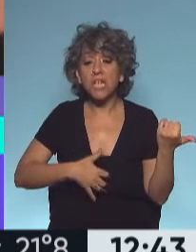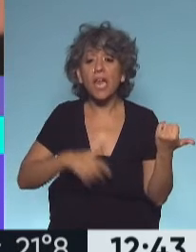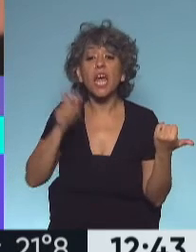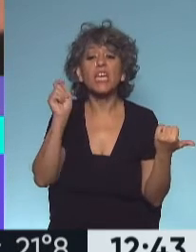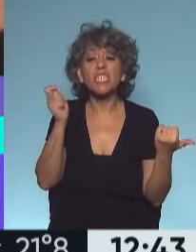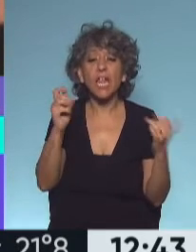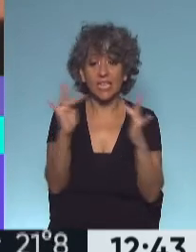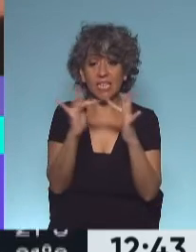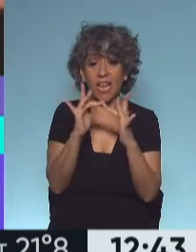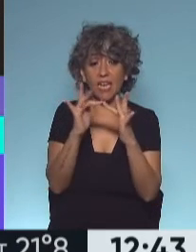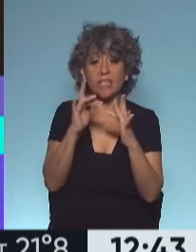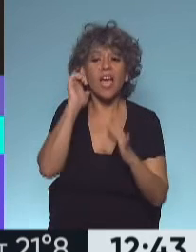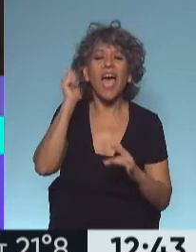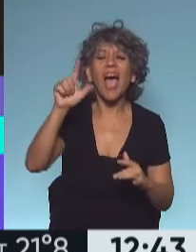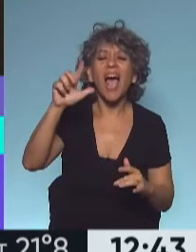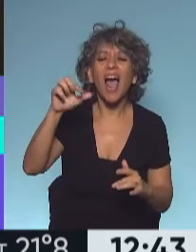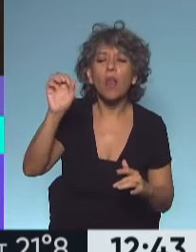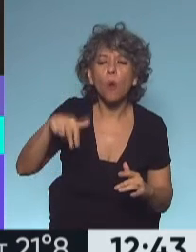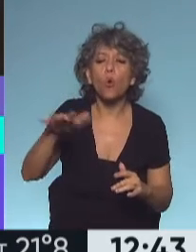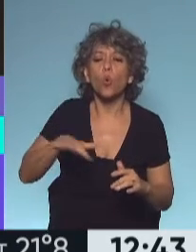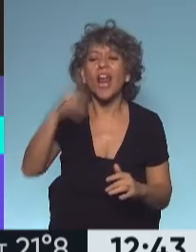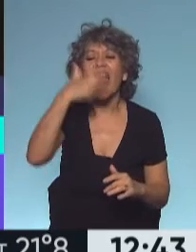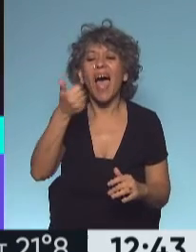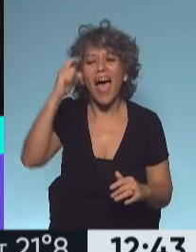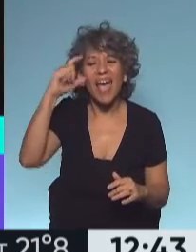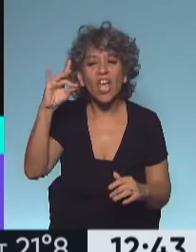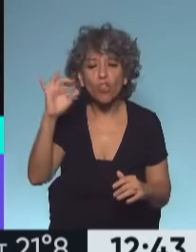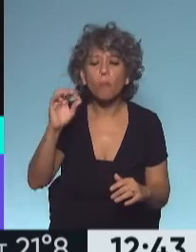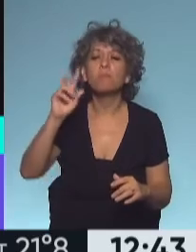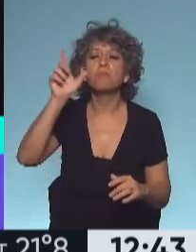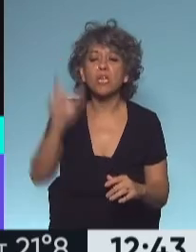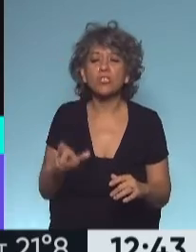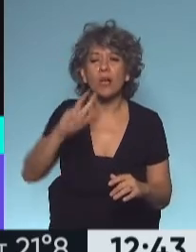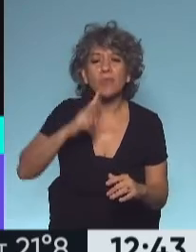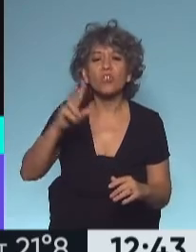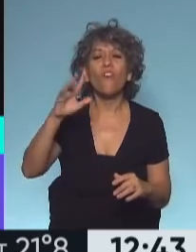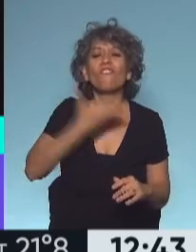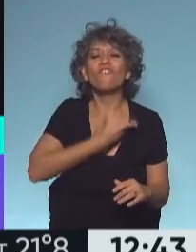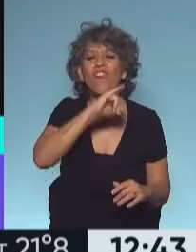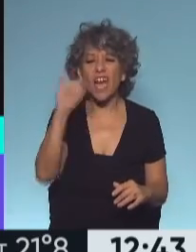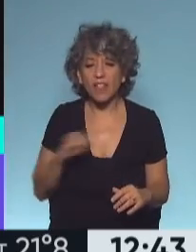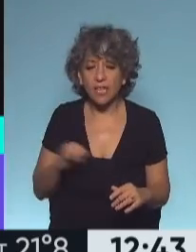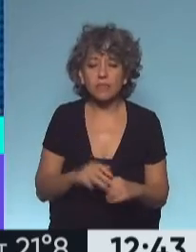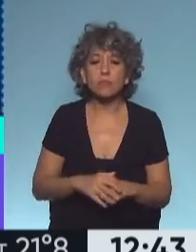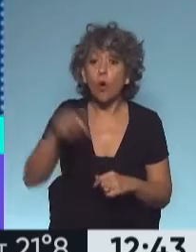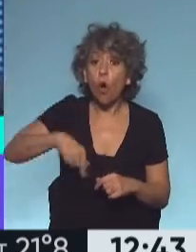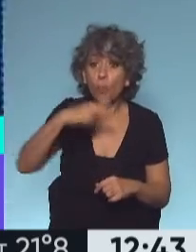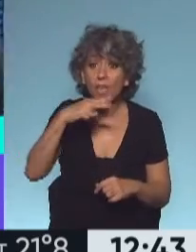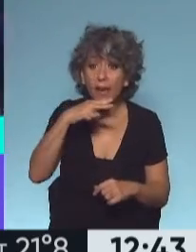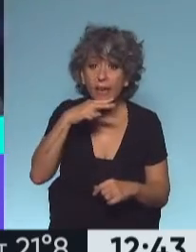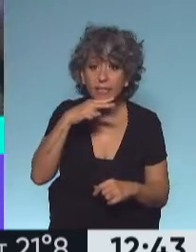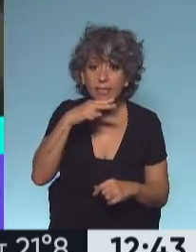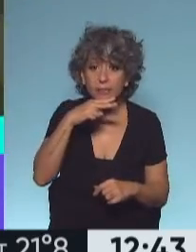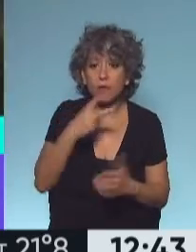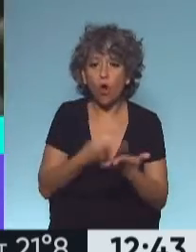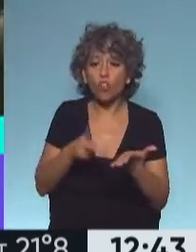su streaming en el Galpón de Aedo Guillermo Fernández, y a través de Alternativa este sábado lo van a estar, hoy viernes, lo están poniendo